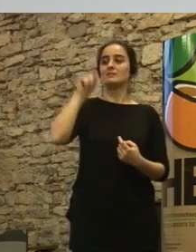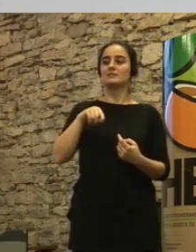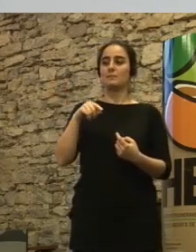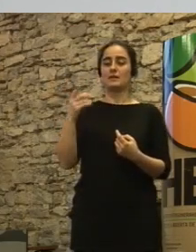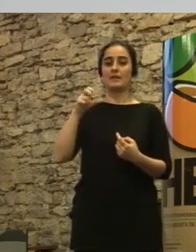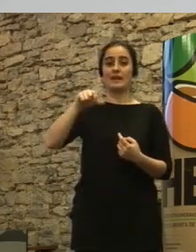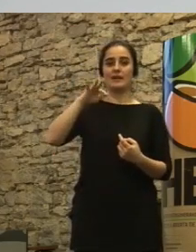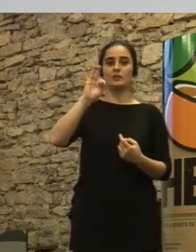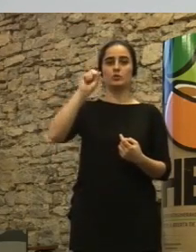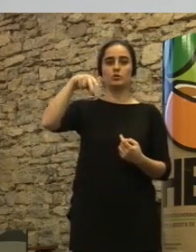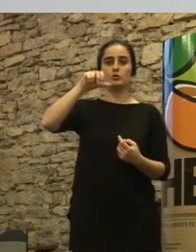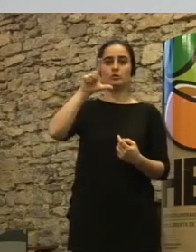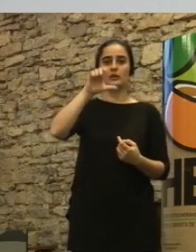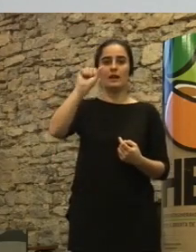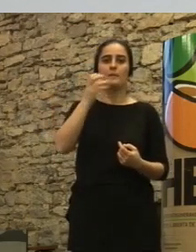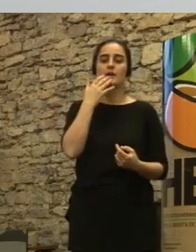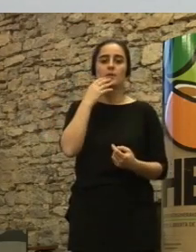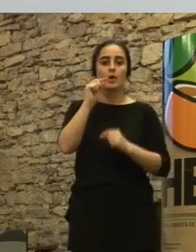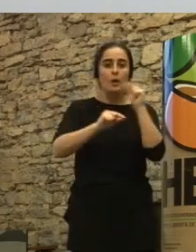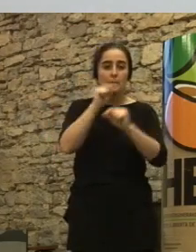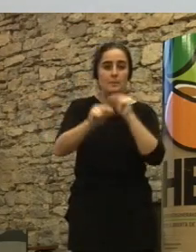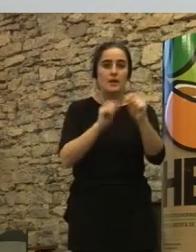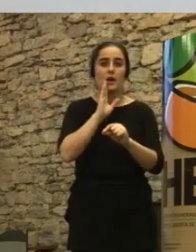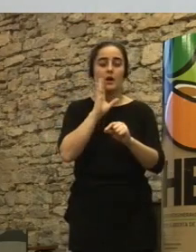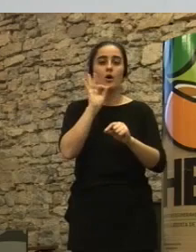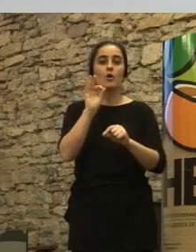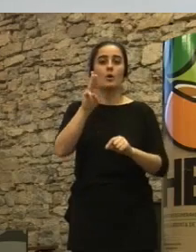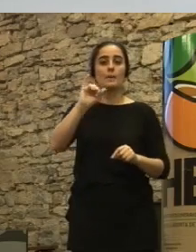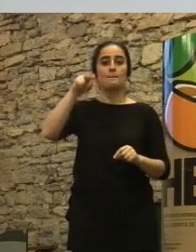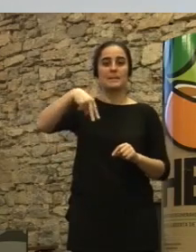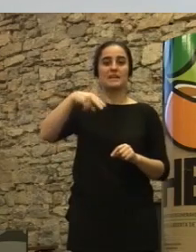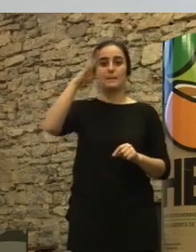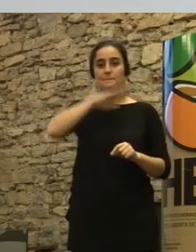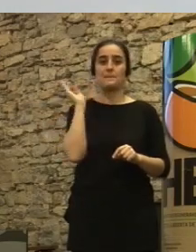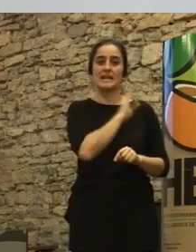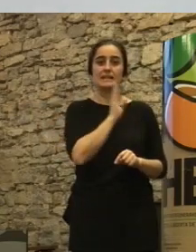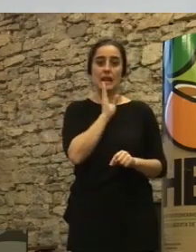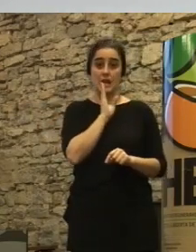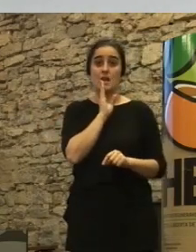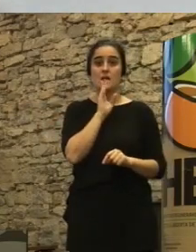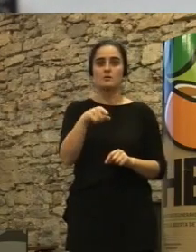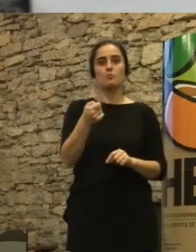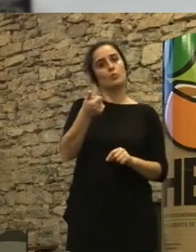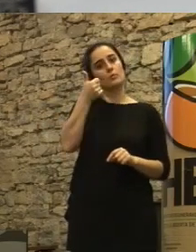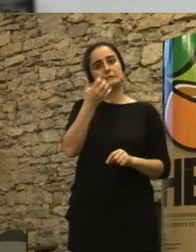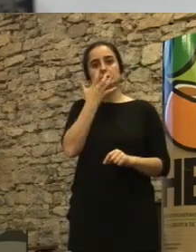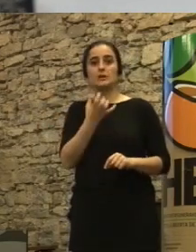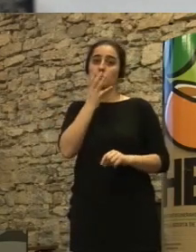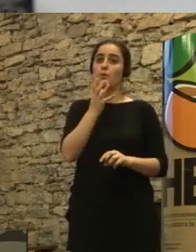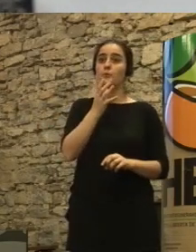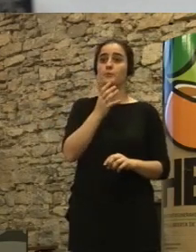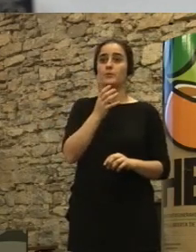con la charla de Antonella, al coronavirus o, por ejemplo, al PIN parental. La cosa ya se pone un poco más seria, ¿no? Porque además